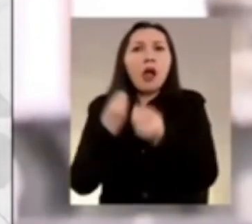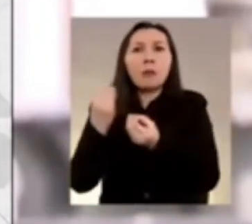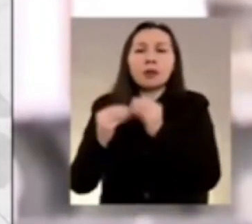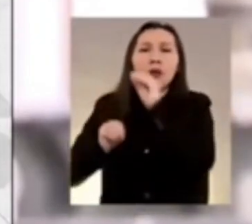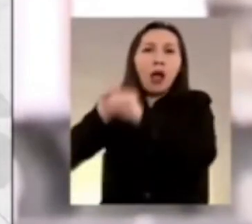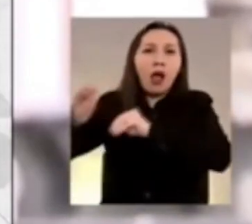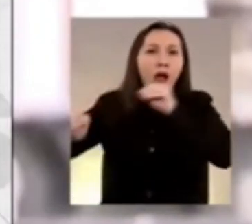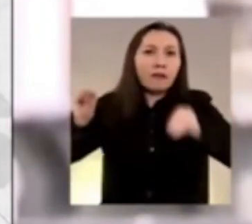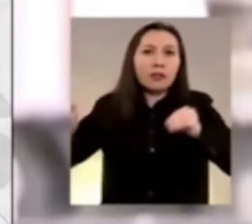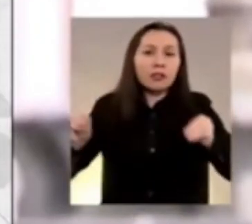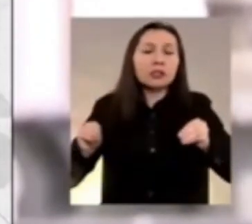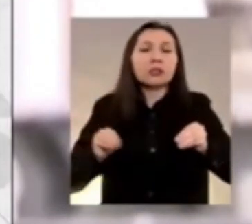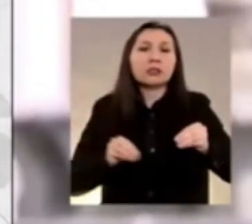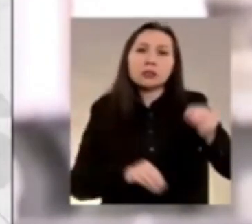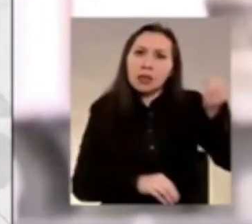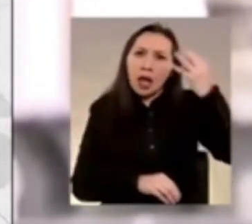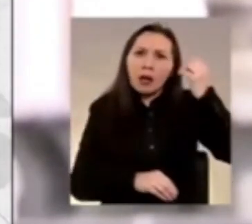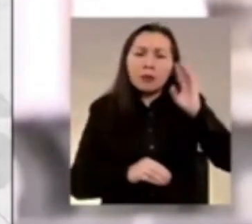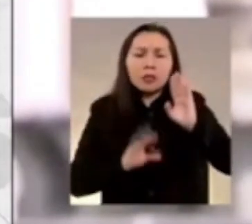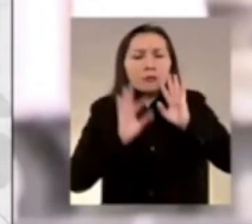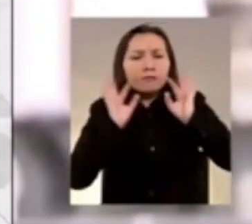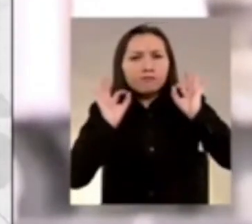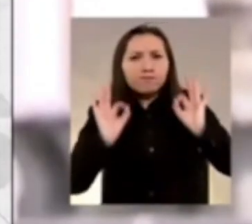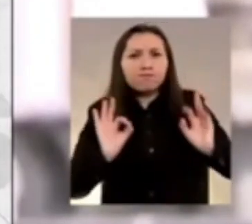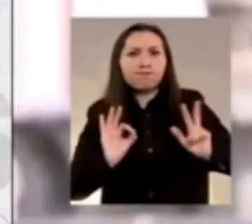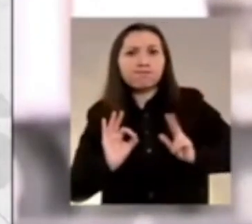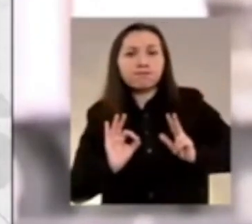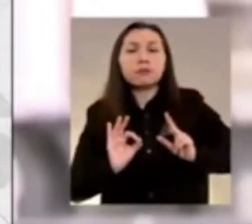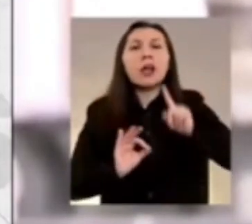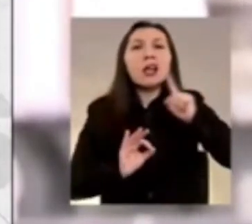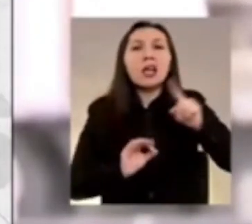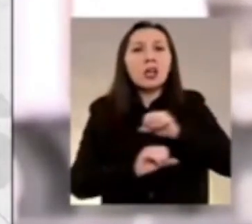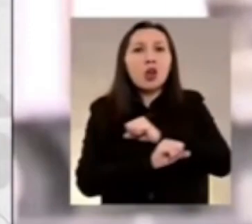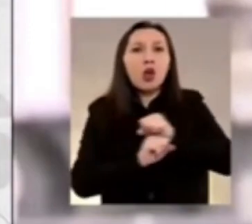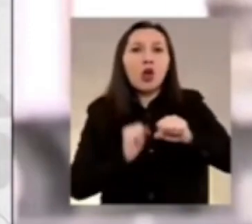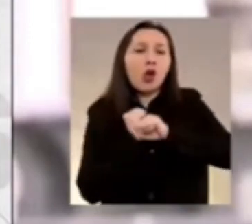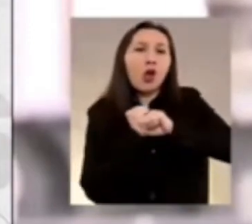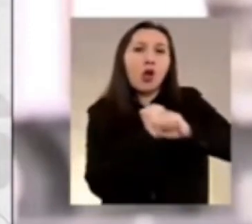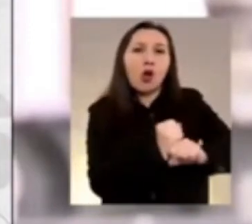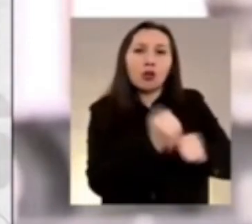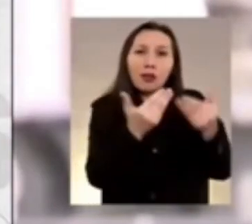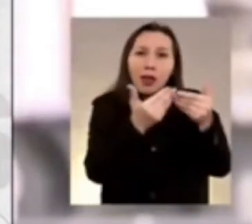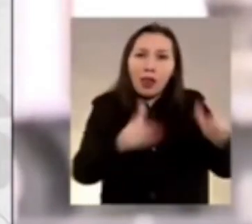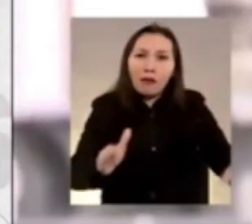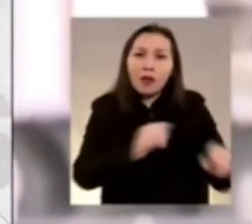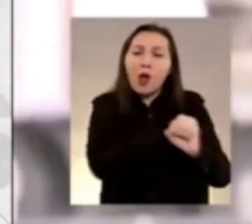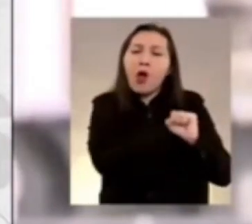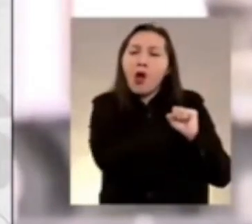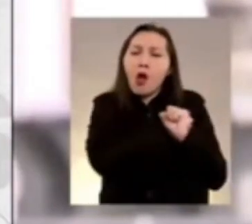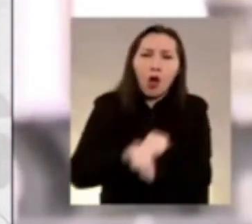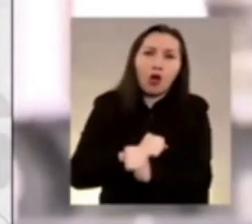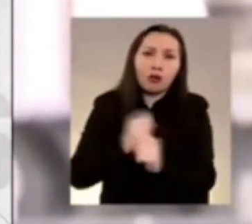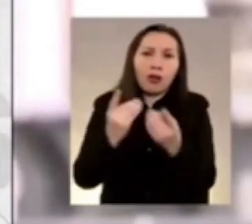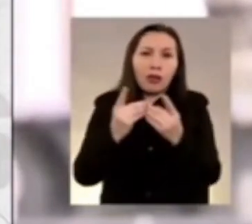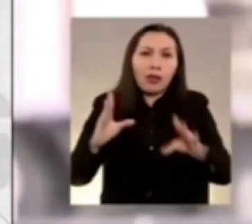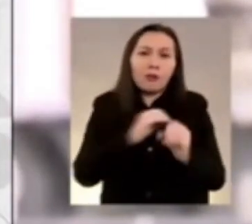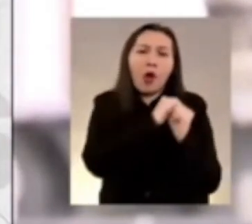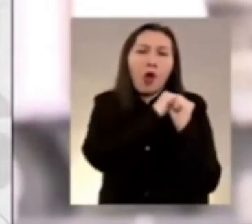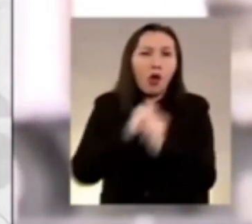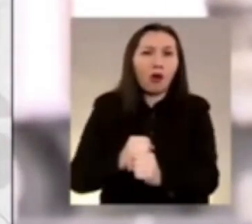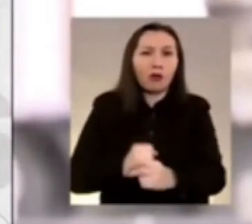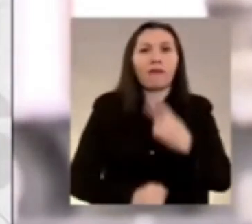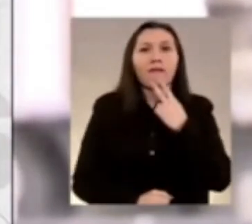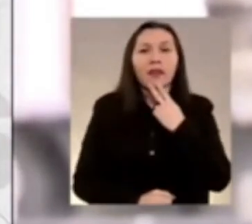ocurriendo, que fuera una lección moral para los que atentaban contra la libertad, contra la democracia, contra la